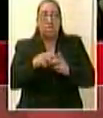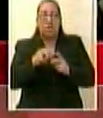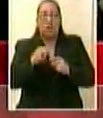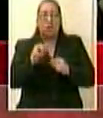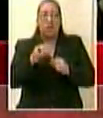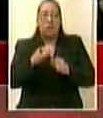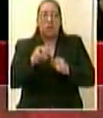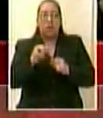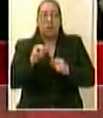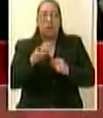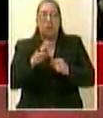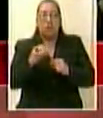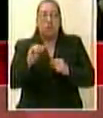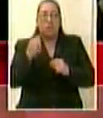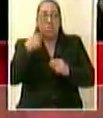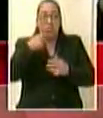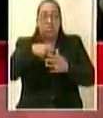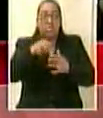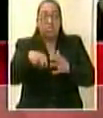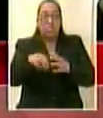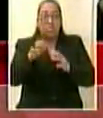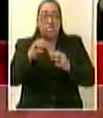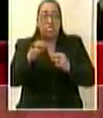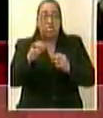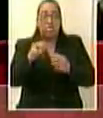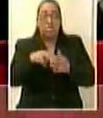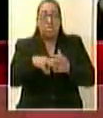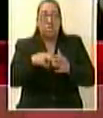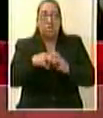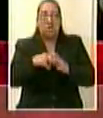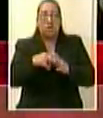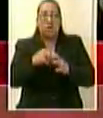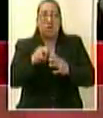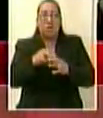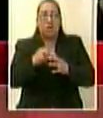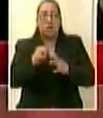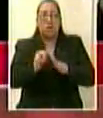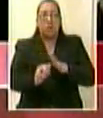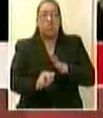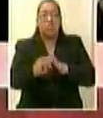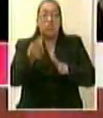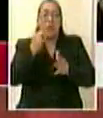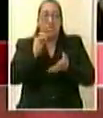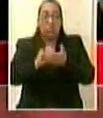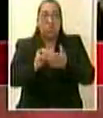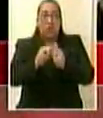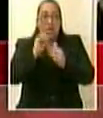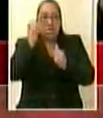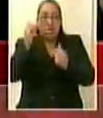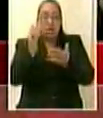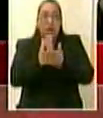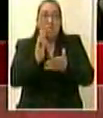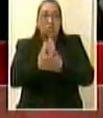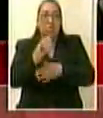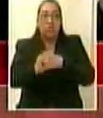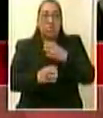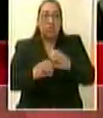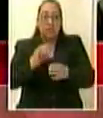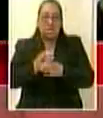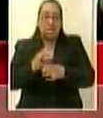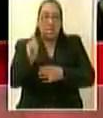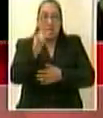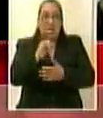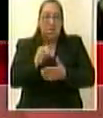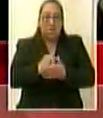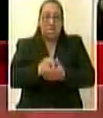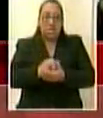Bolívar firma el memorable e histórico decreto disponiendo la creación del Colegio de Ciencias y Artes